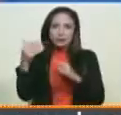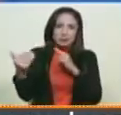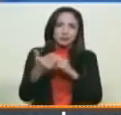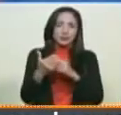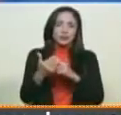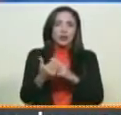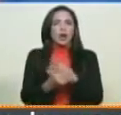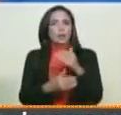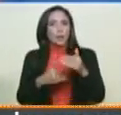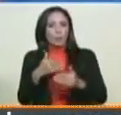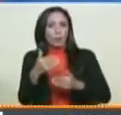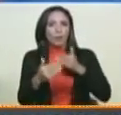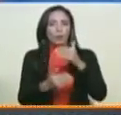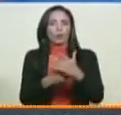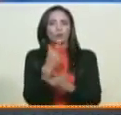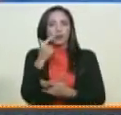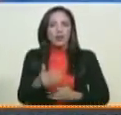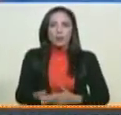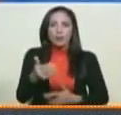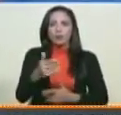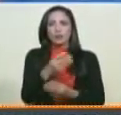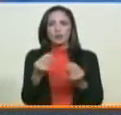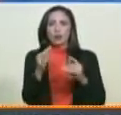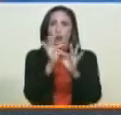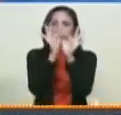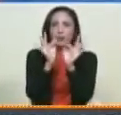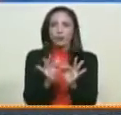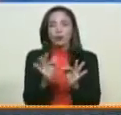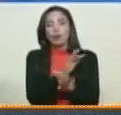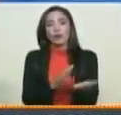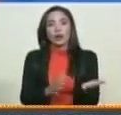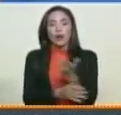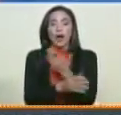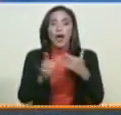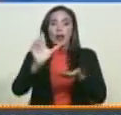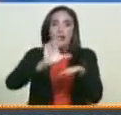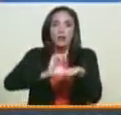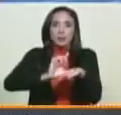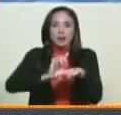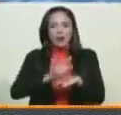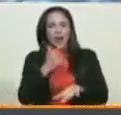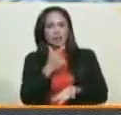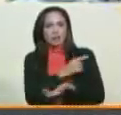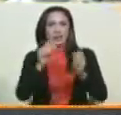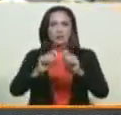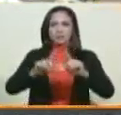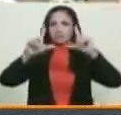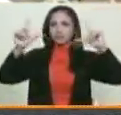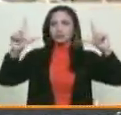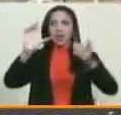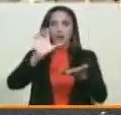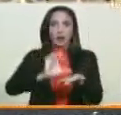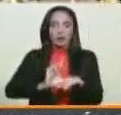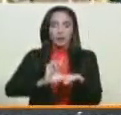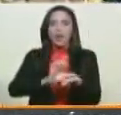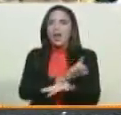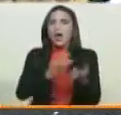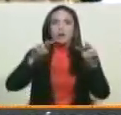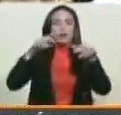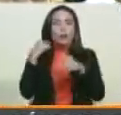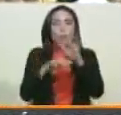le han venido dando relevancia a través del cartel de Lima. Ninguno de los países del cartel de